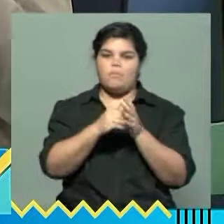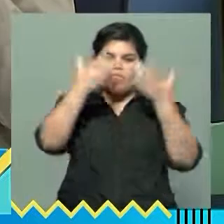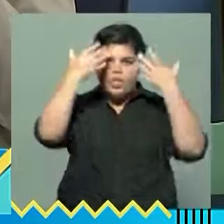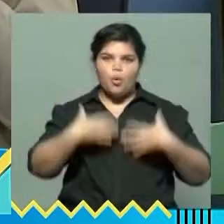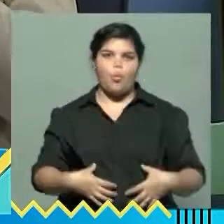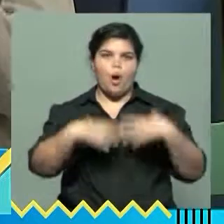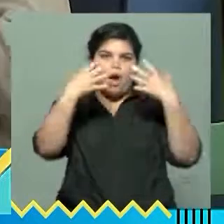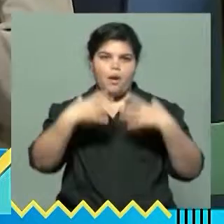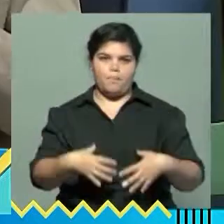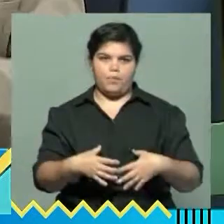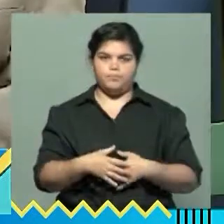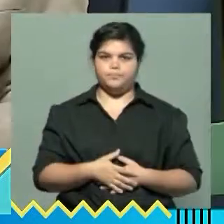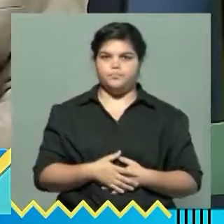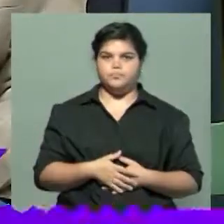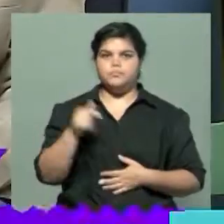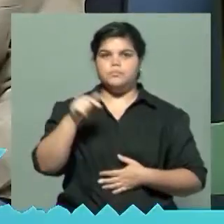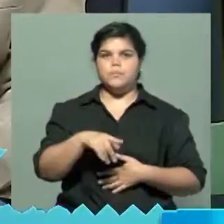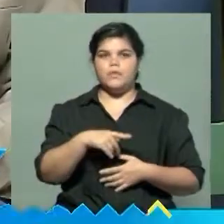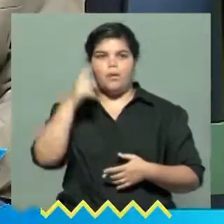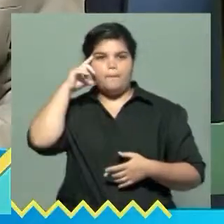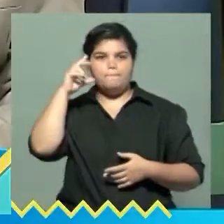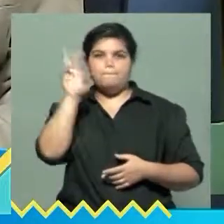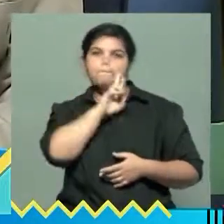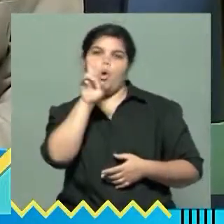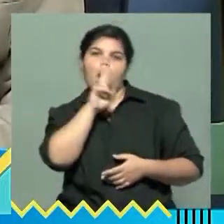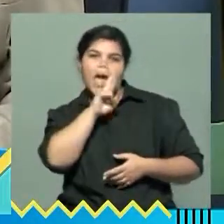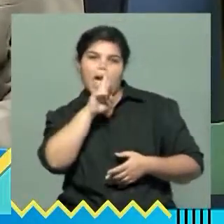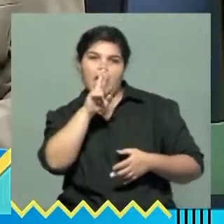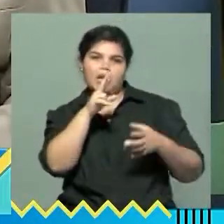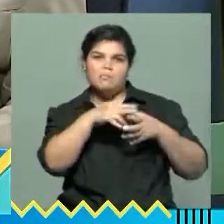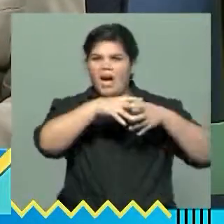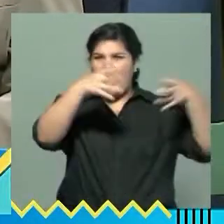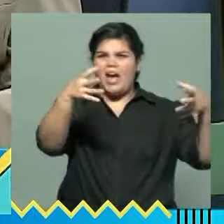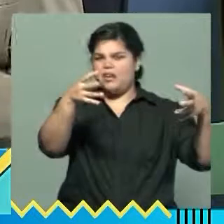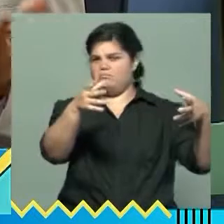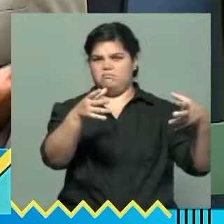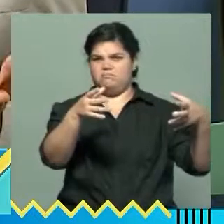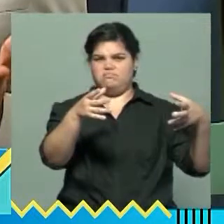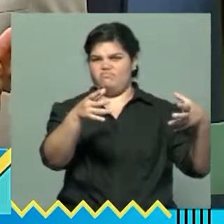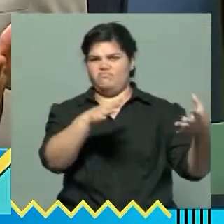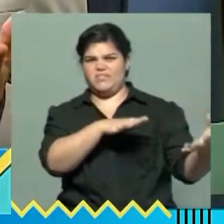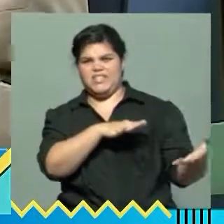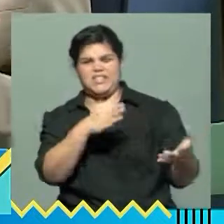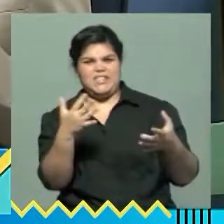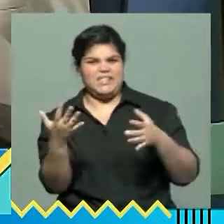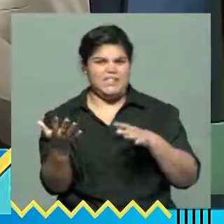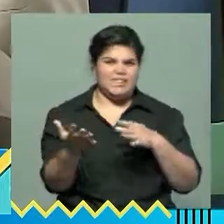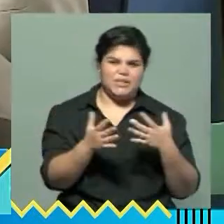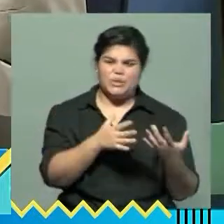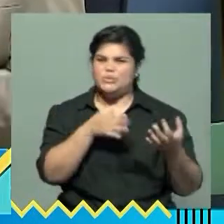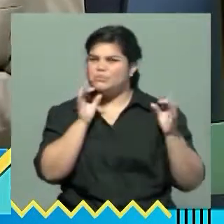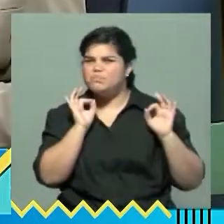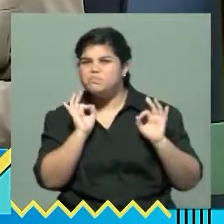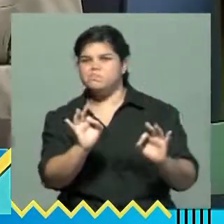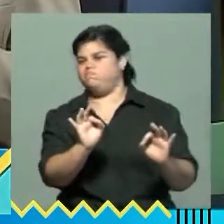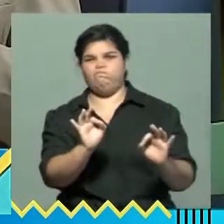el cuerpo calloso es más grande en el cerebro de las mujeres. De nuevo, es una media estadística, no es que